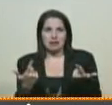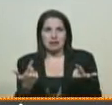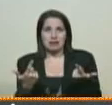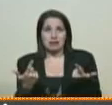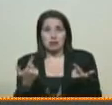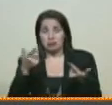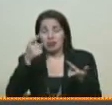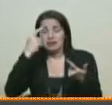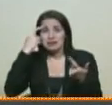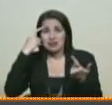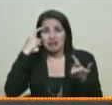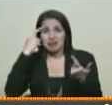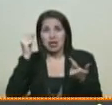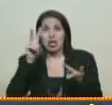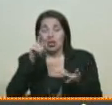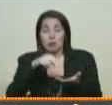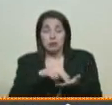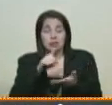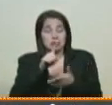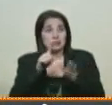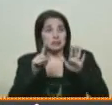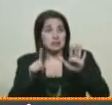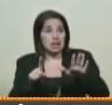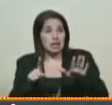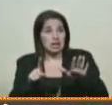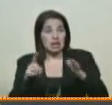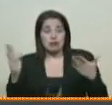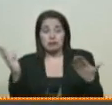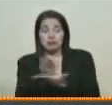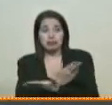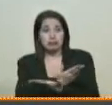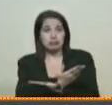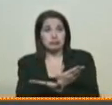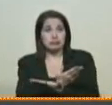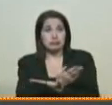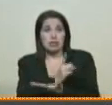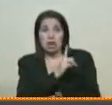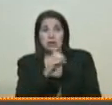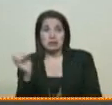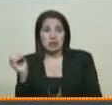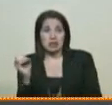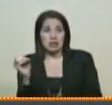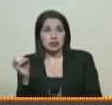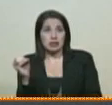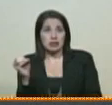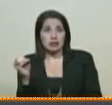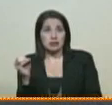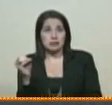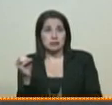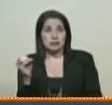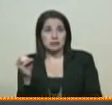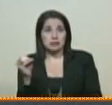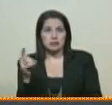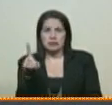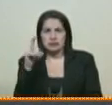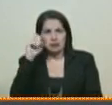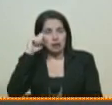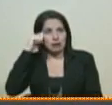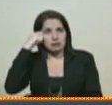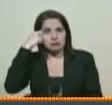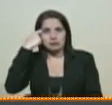Bueno, ustedes saben, en el 2016 saqué de circulación el billete de 100. ¿Se acuerdan,